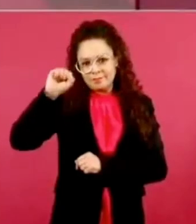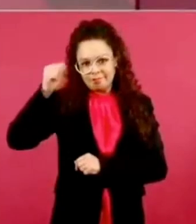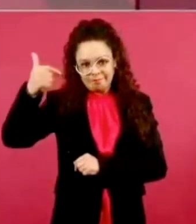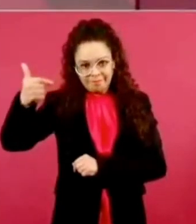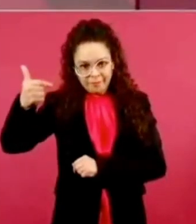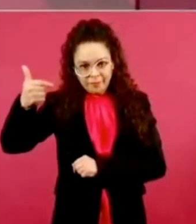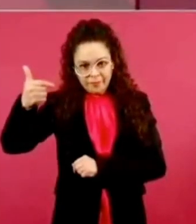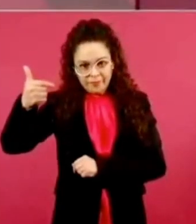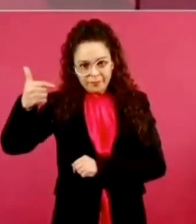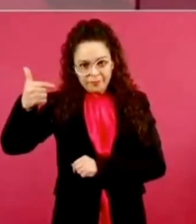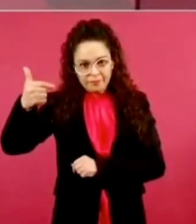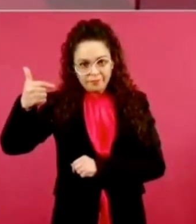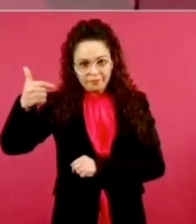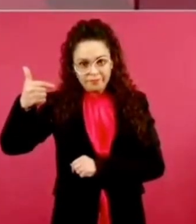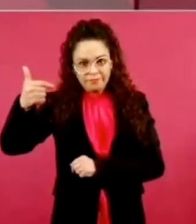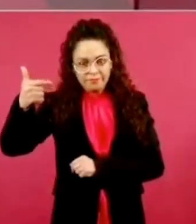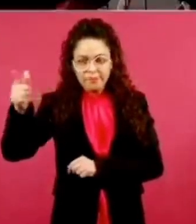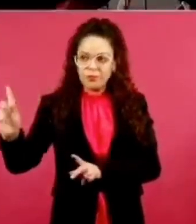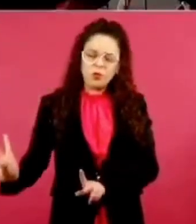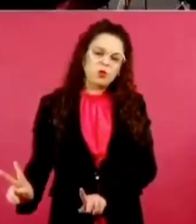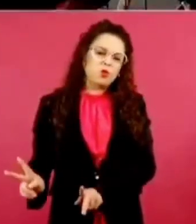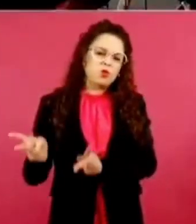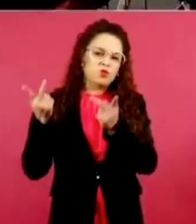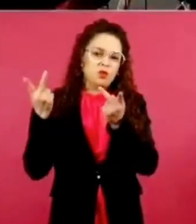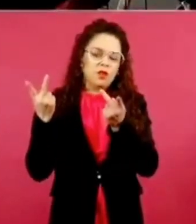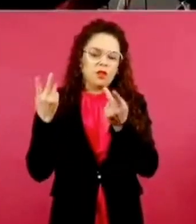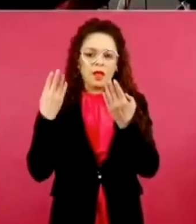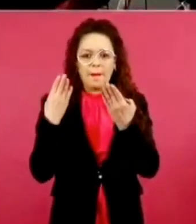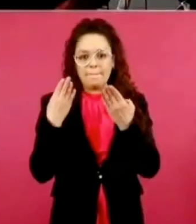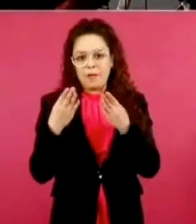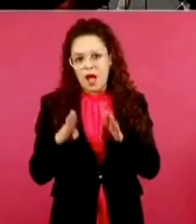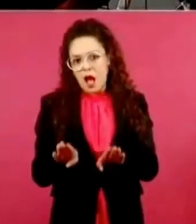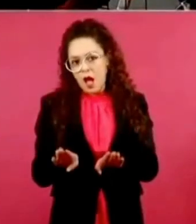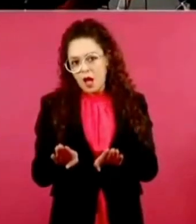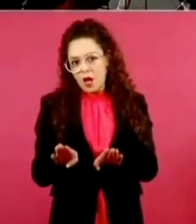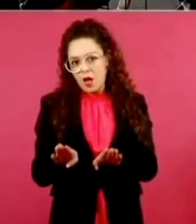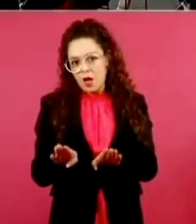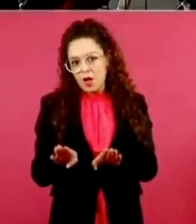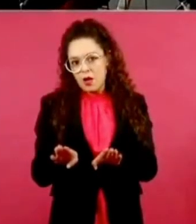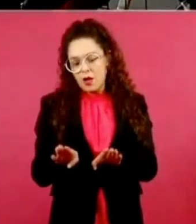cómo entregaron los bancos, las minas, lo he escrito.